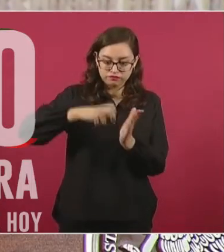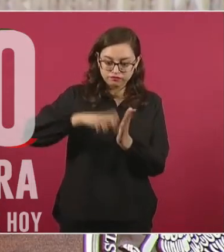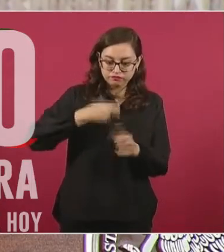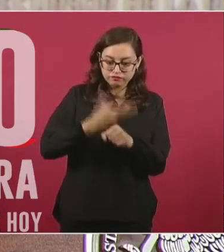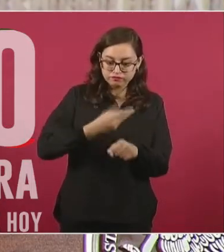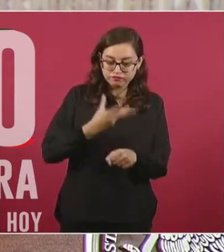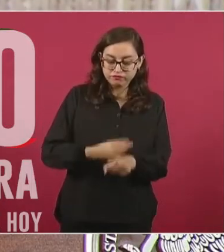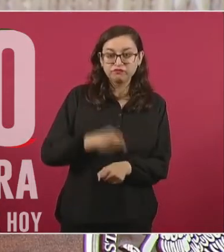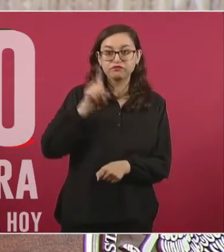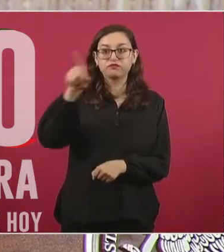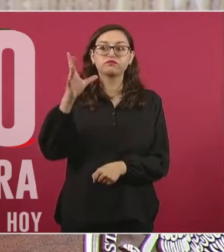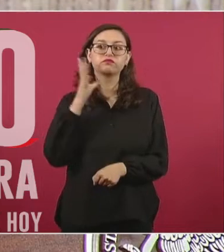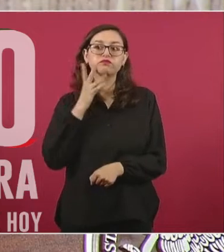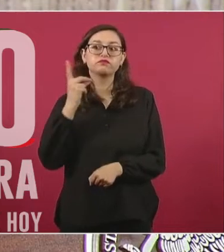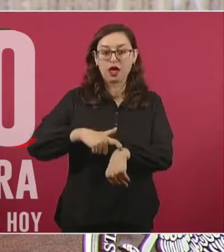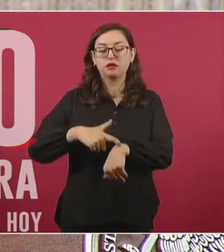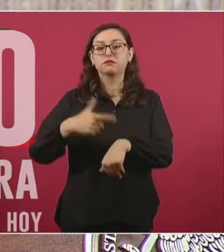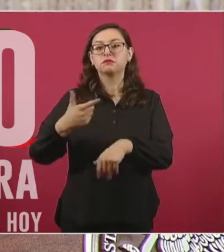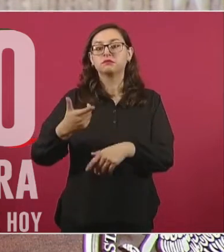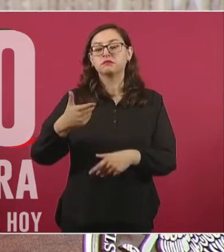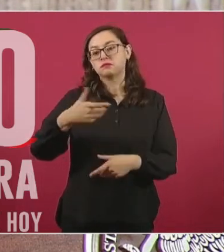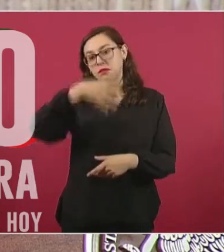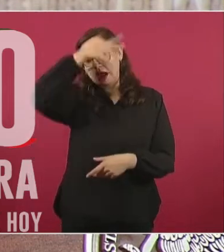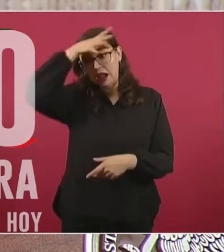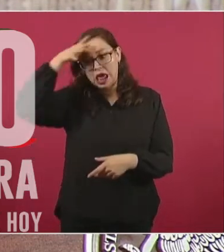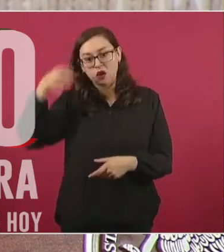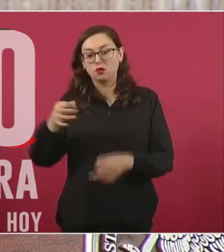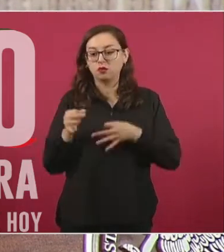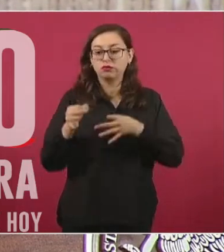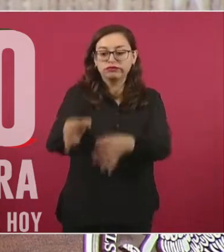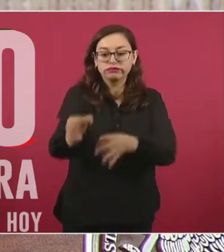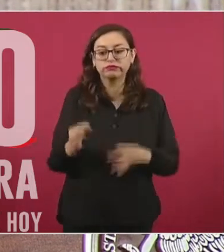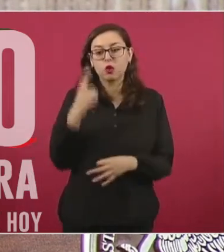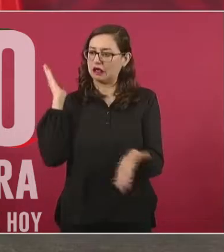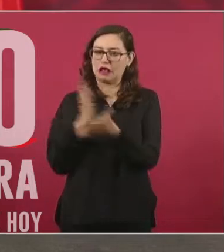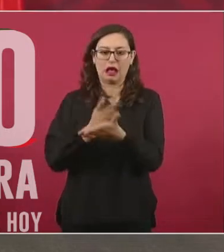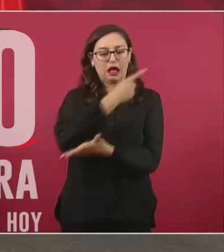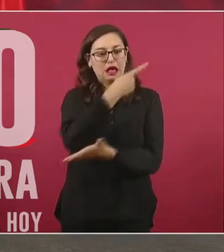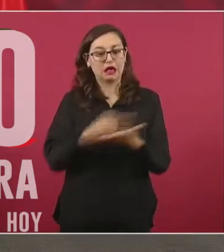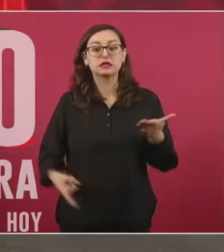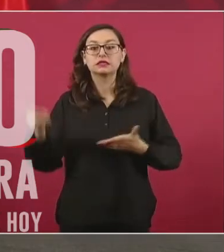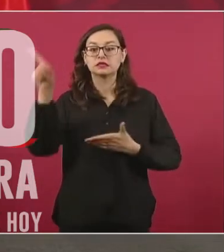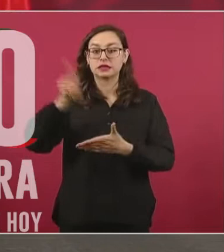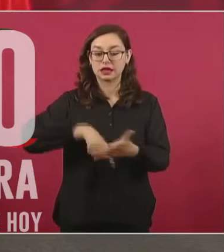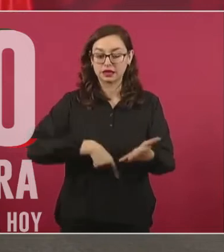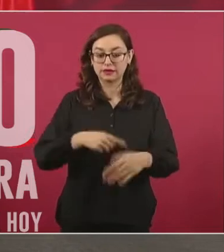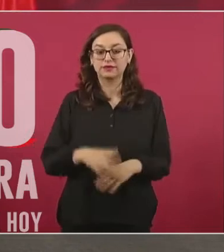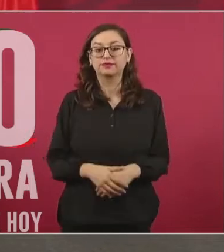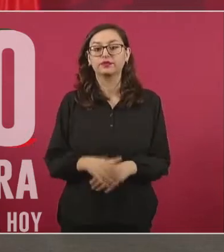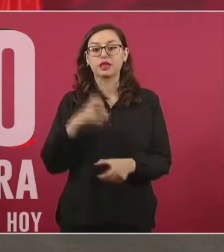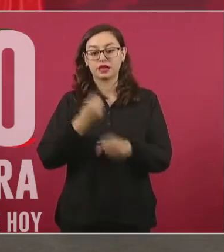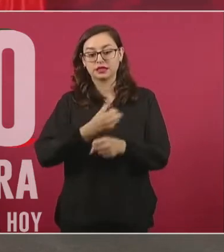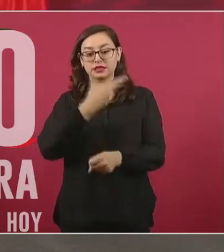del llamado horario de verano. Va a intervenir la secretaria de